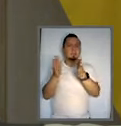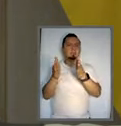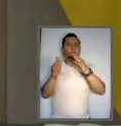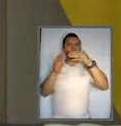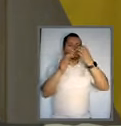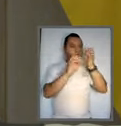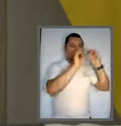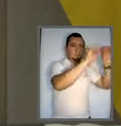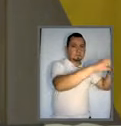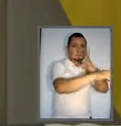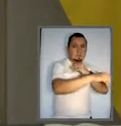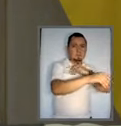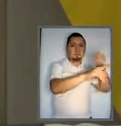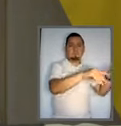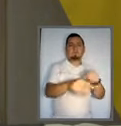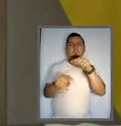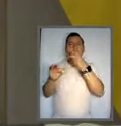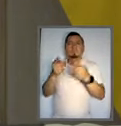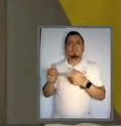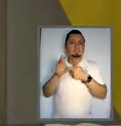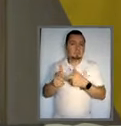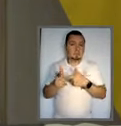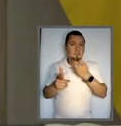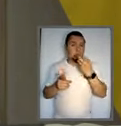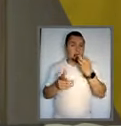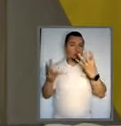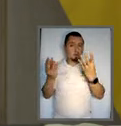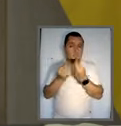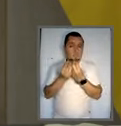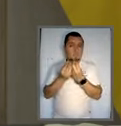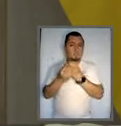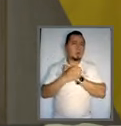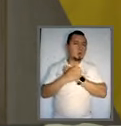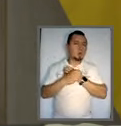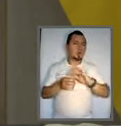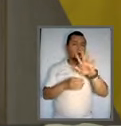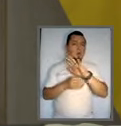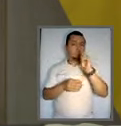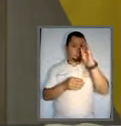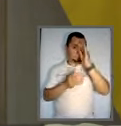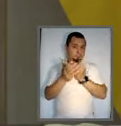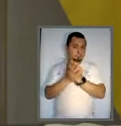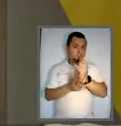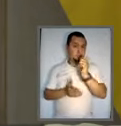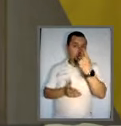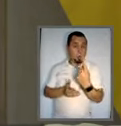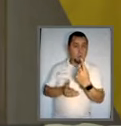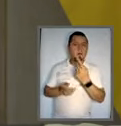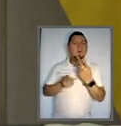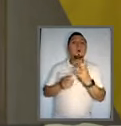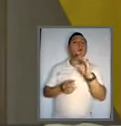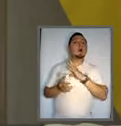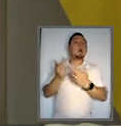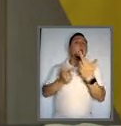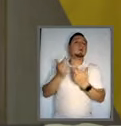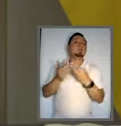trabajo. Eso es parte de los protocolos que estamos afinando en la mesa económica, no tanto desde el punto de vista educativo, porque ahí la decisión es no hay